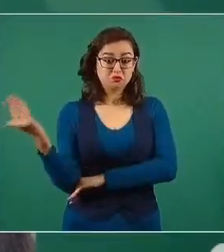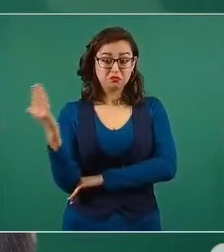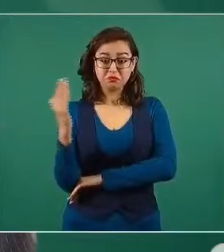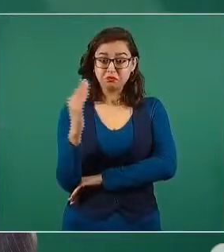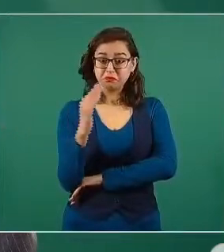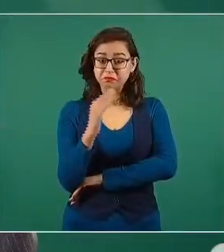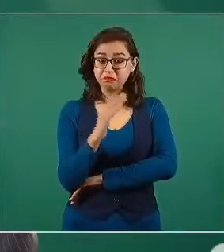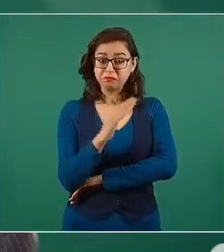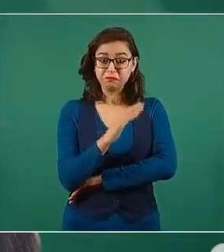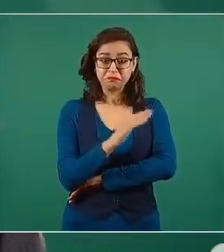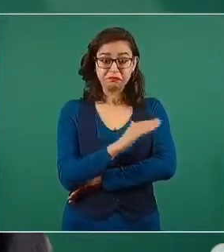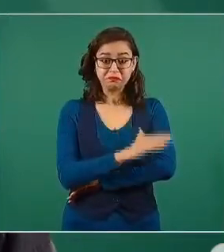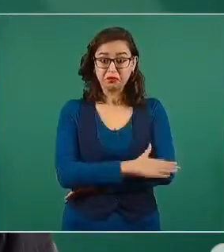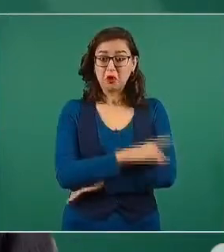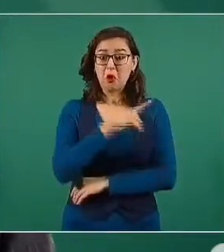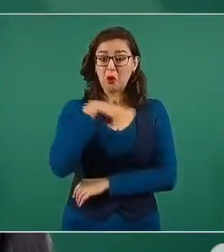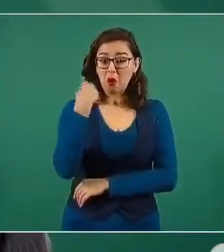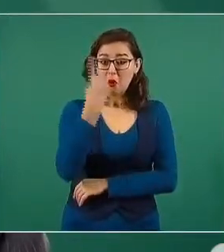aparatos electrónicos